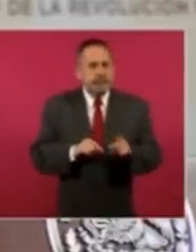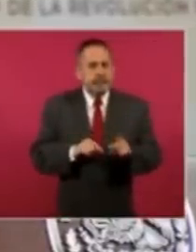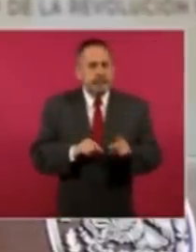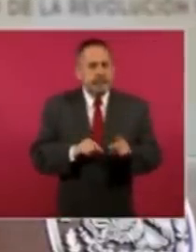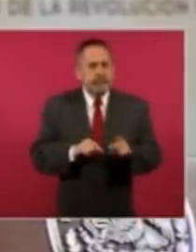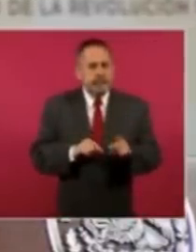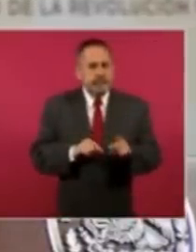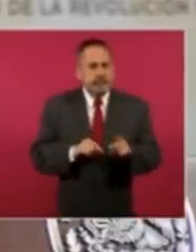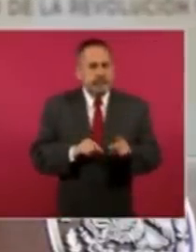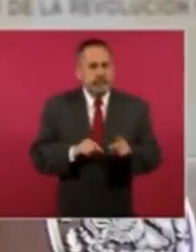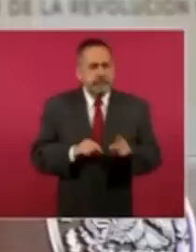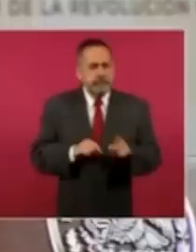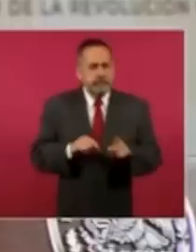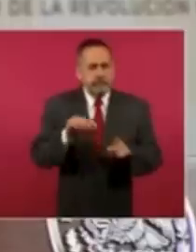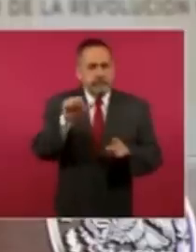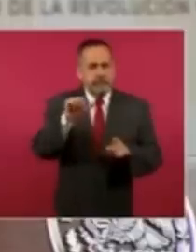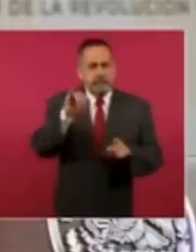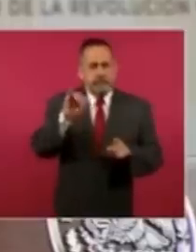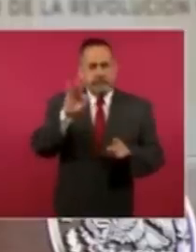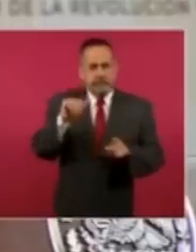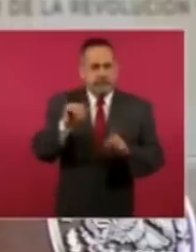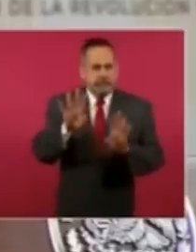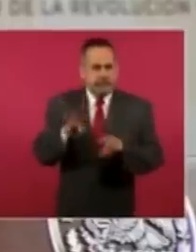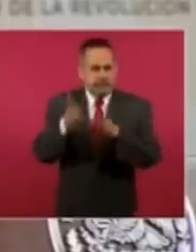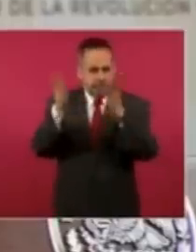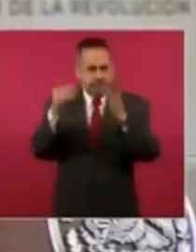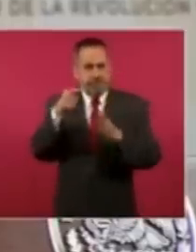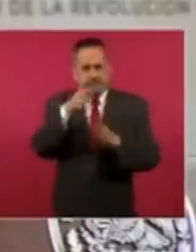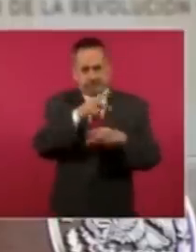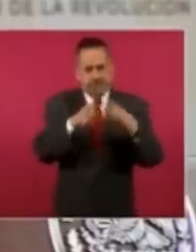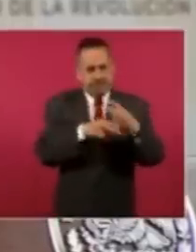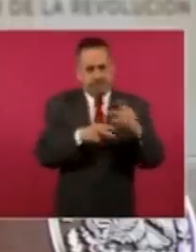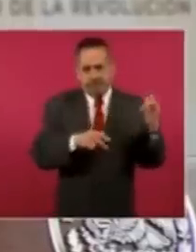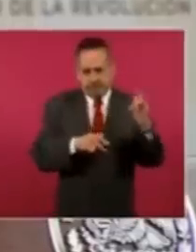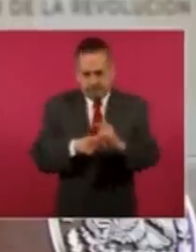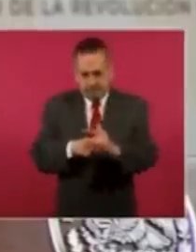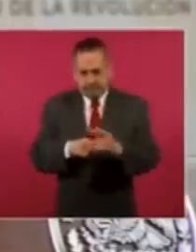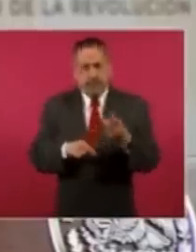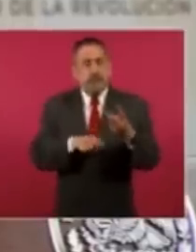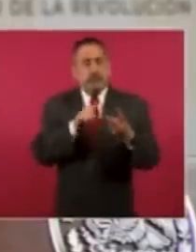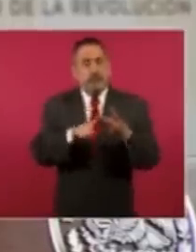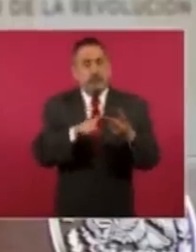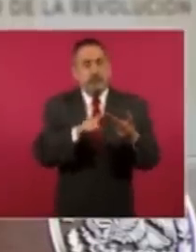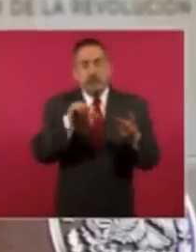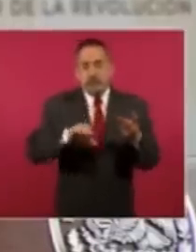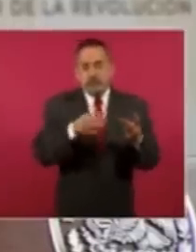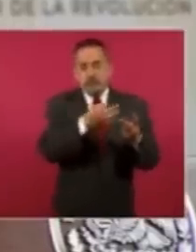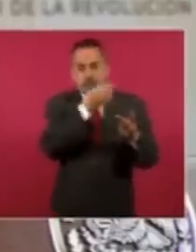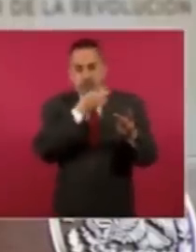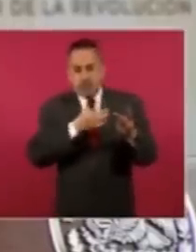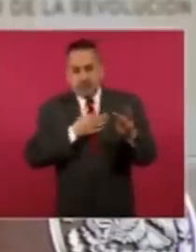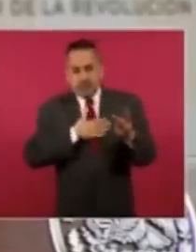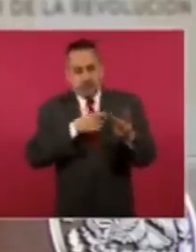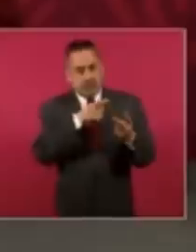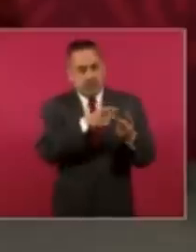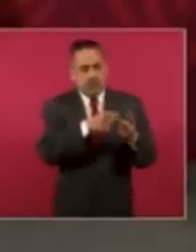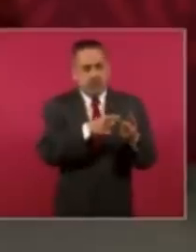el aeropuerto Felipe Ángeles y hoy nos dicen este